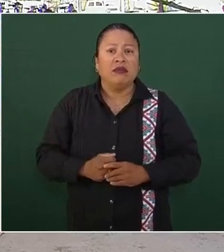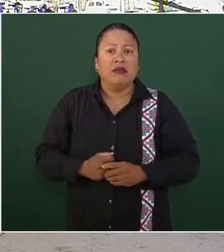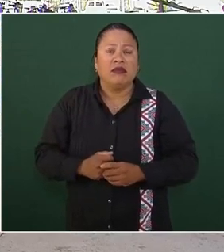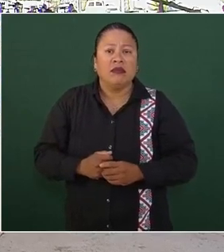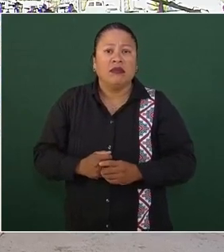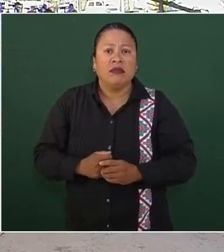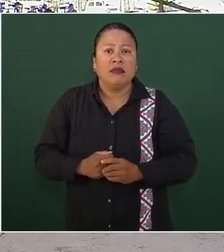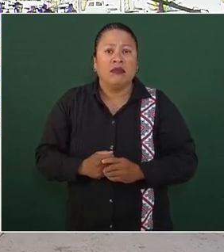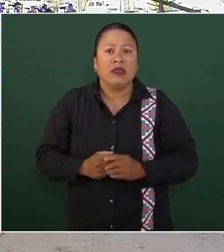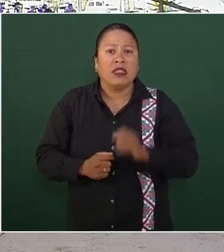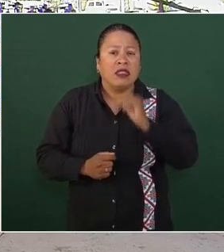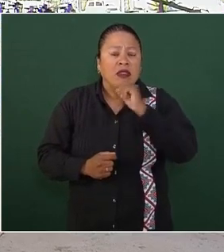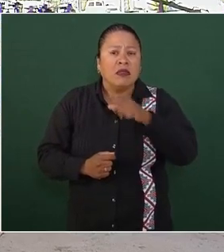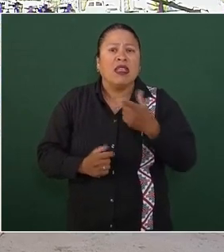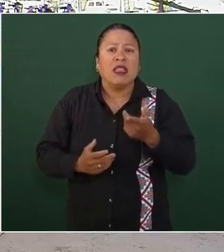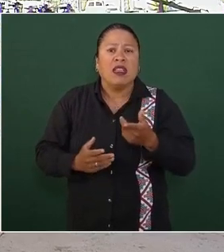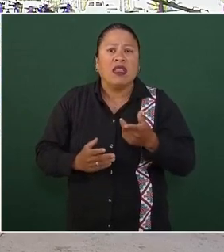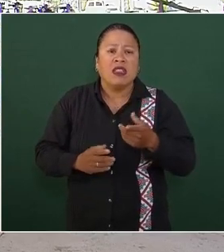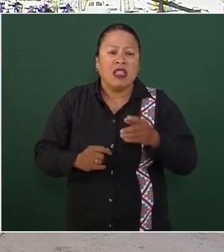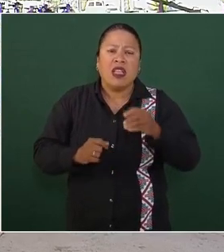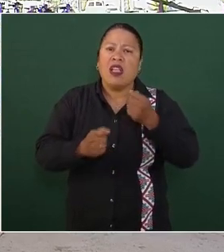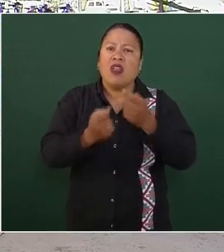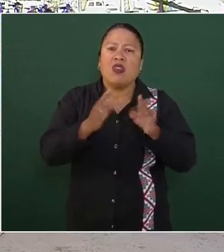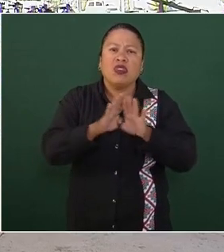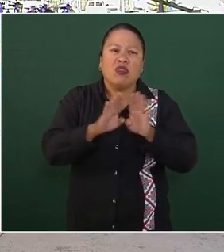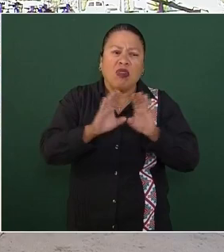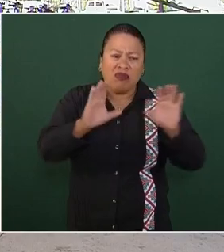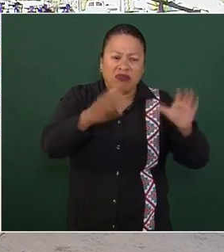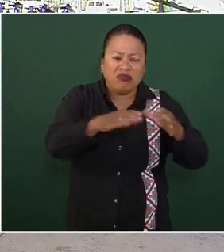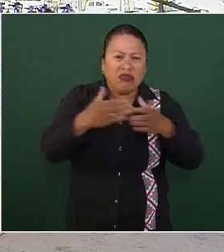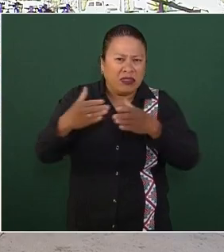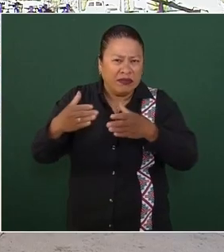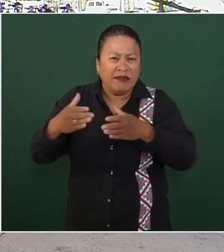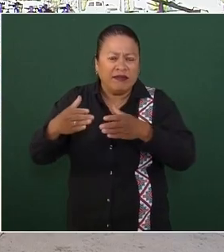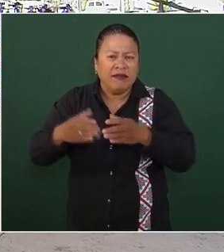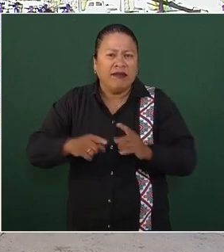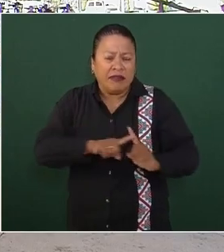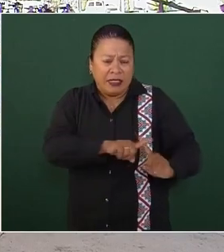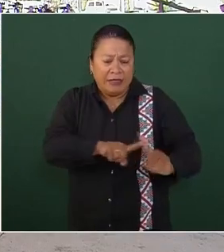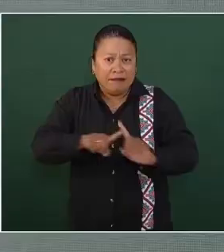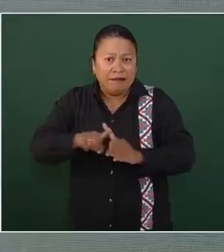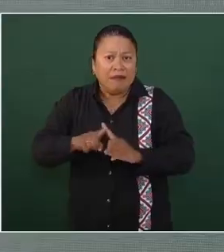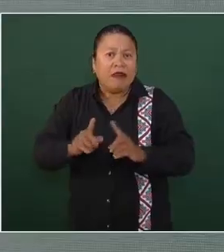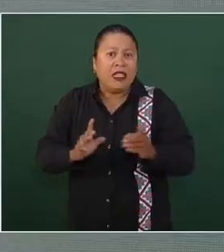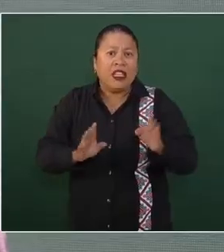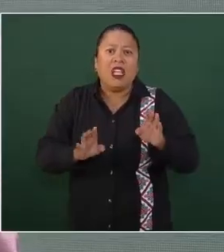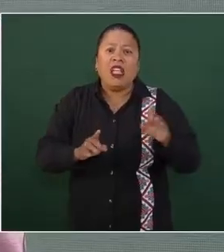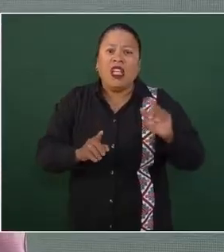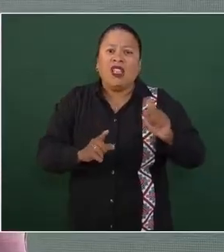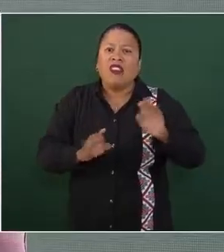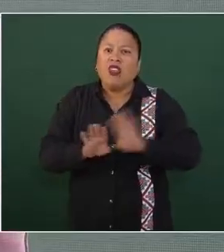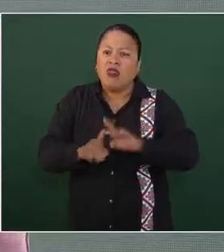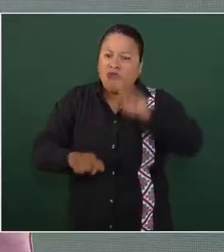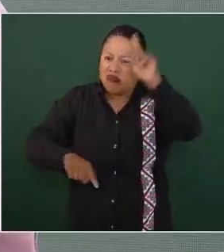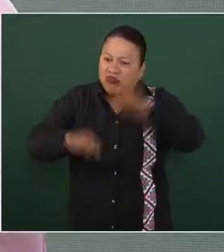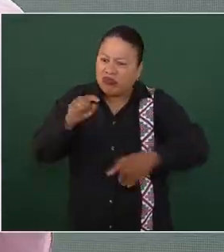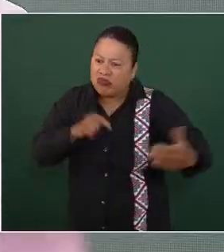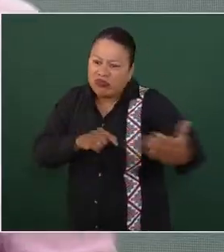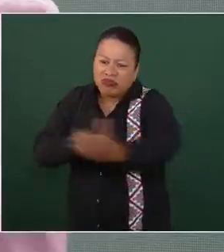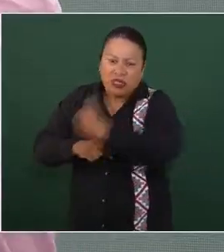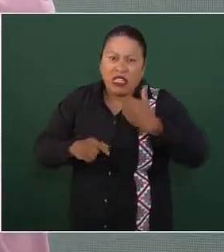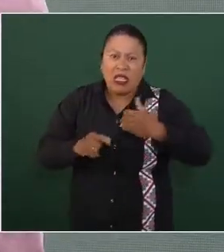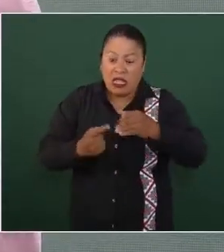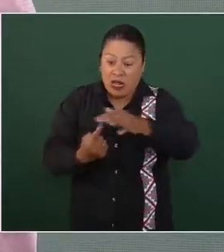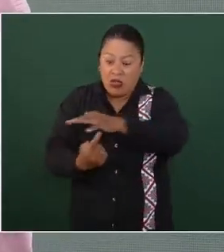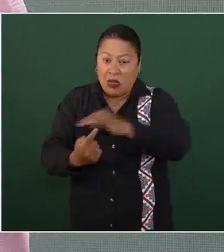las compañías de los indígenas se las arrebataban a las comunidades indígenas